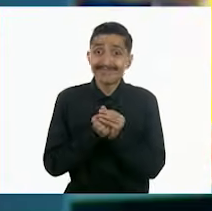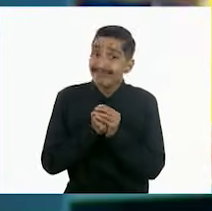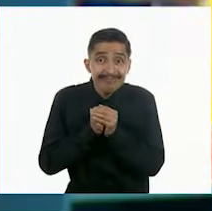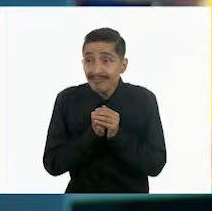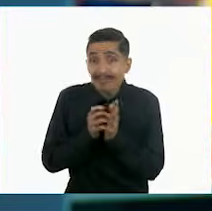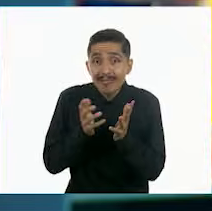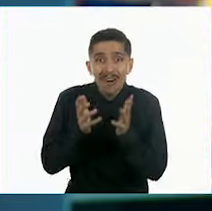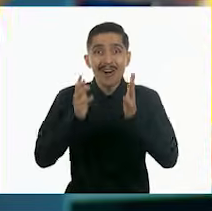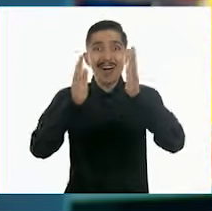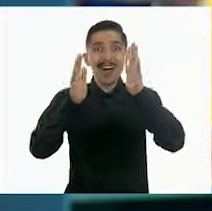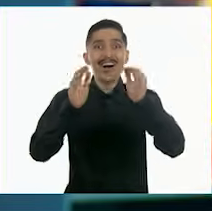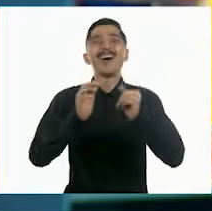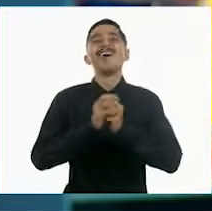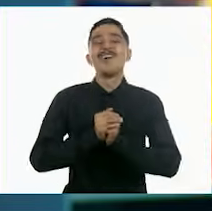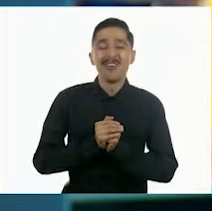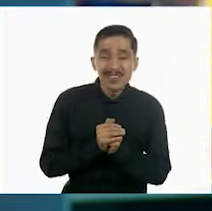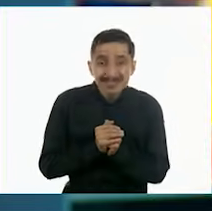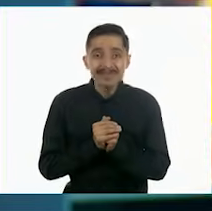¡Oh!